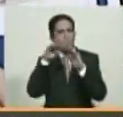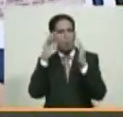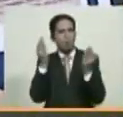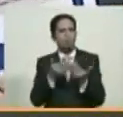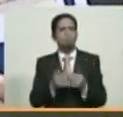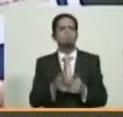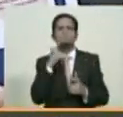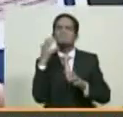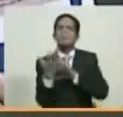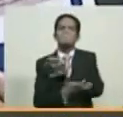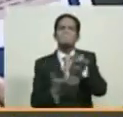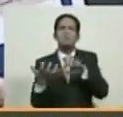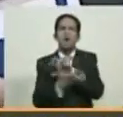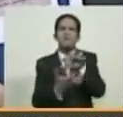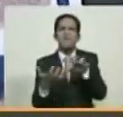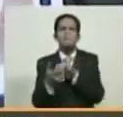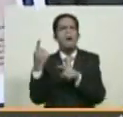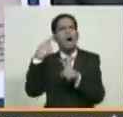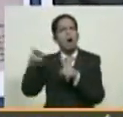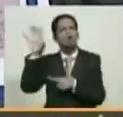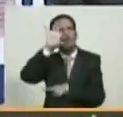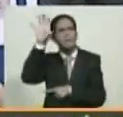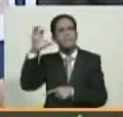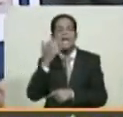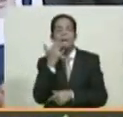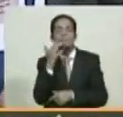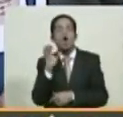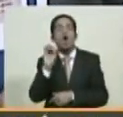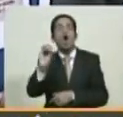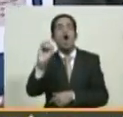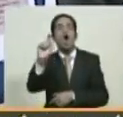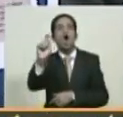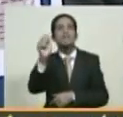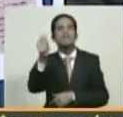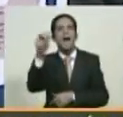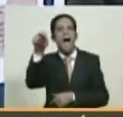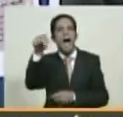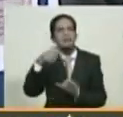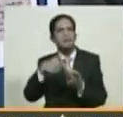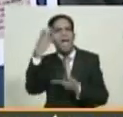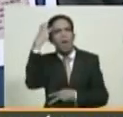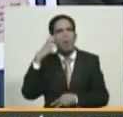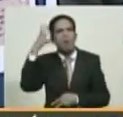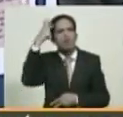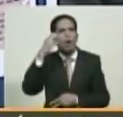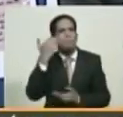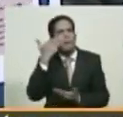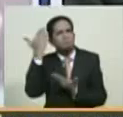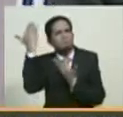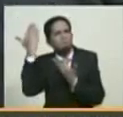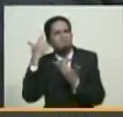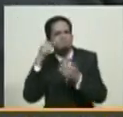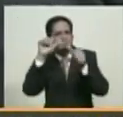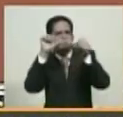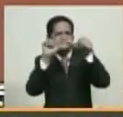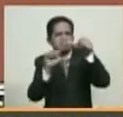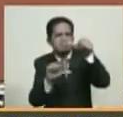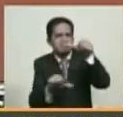crisis humanitaria en el Mediterráneo causada por la OTAN, causada por Europa, se darán cuenta de lo que estamos